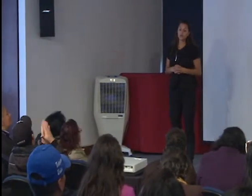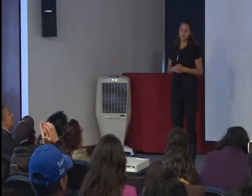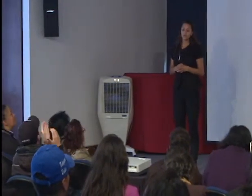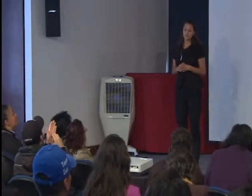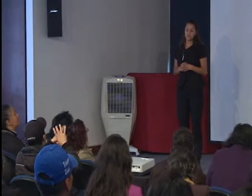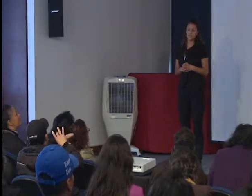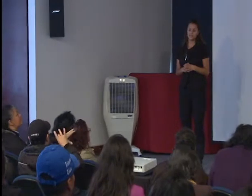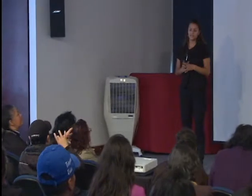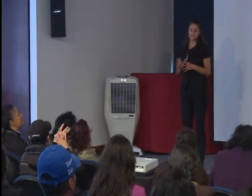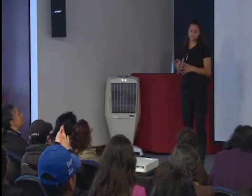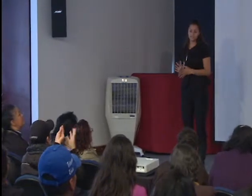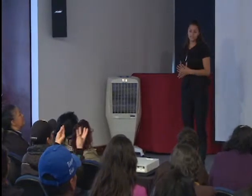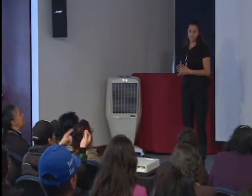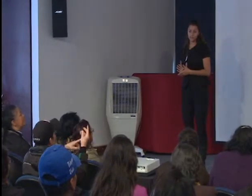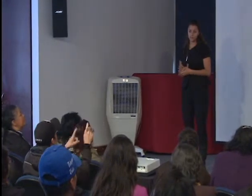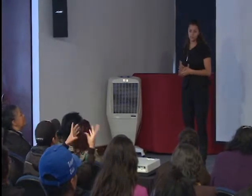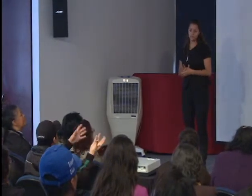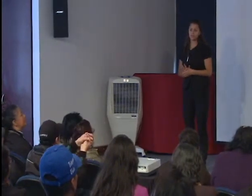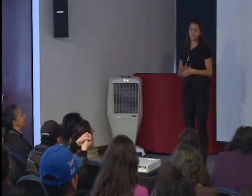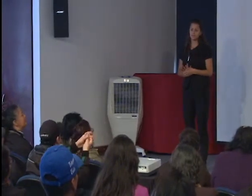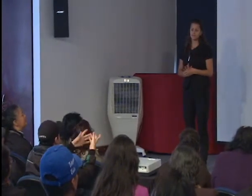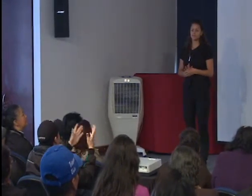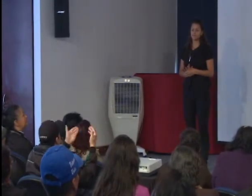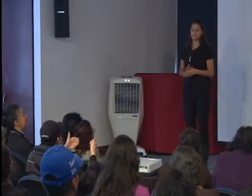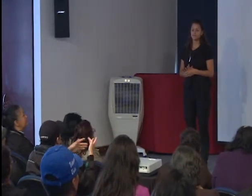Relacionado con lo que mencionaba ahorita del tema de salud,